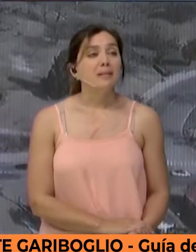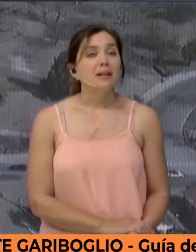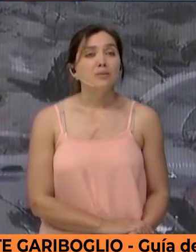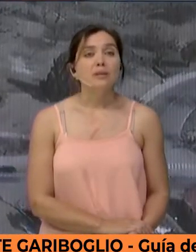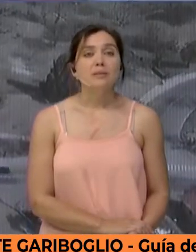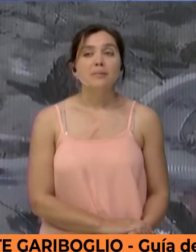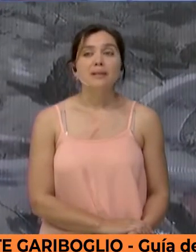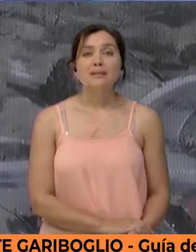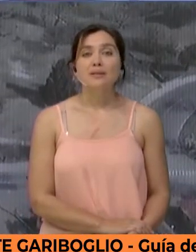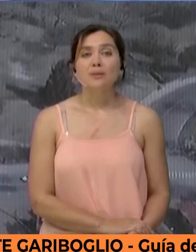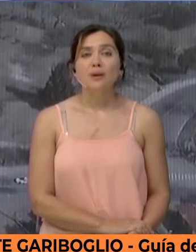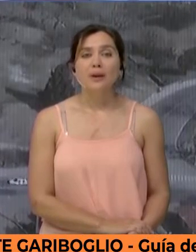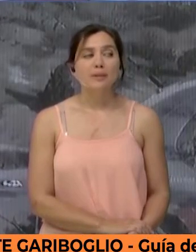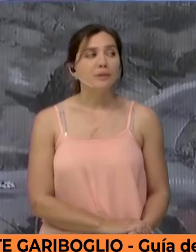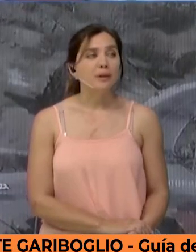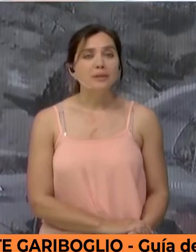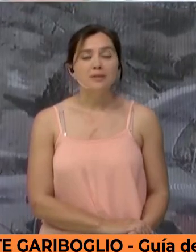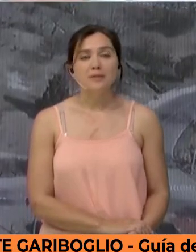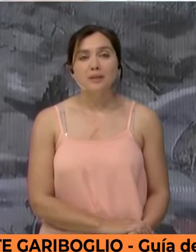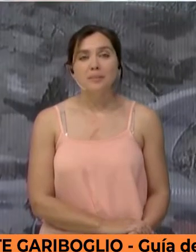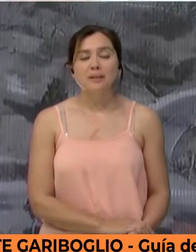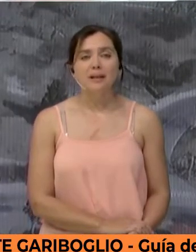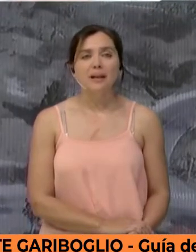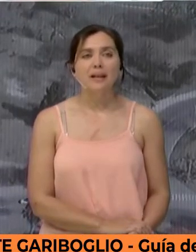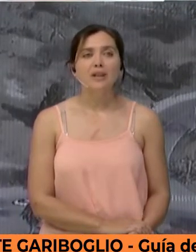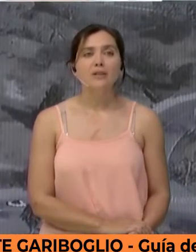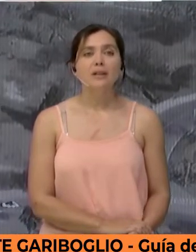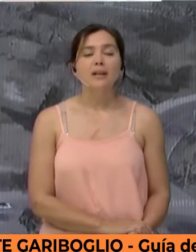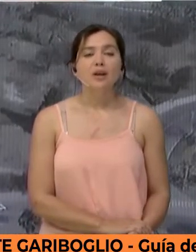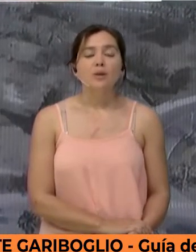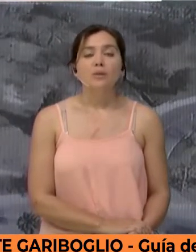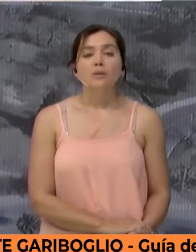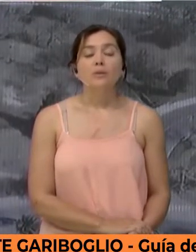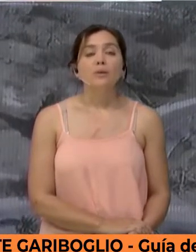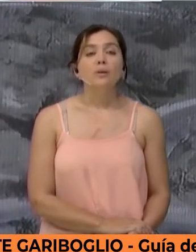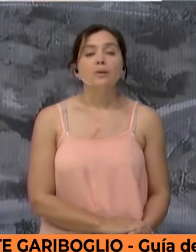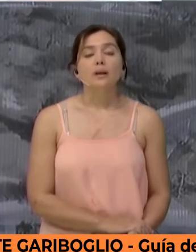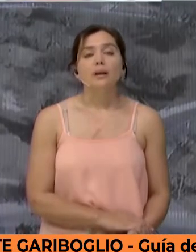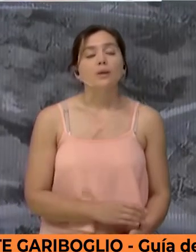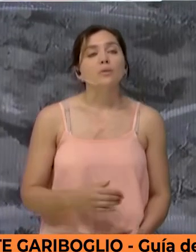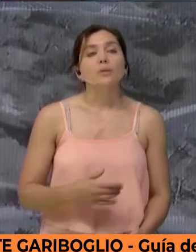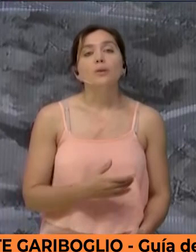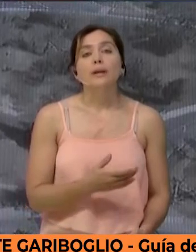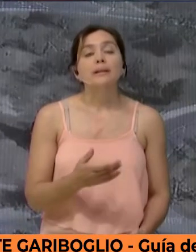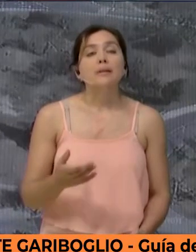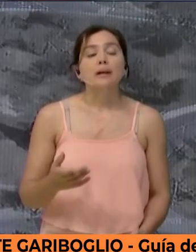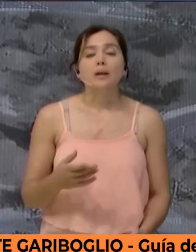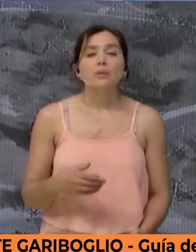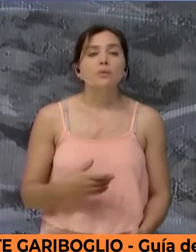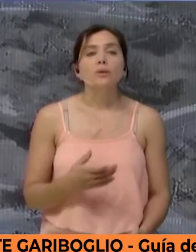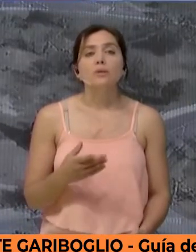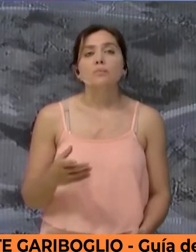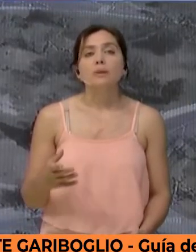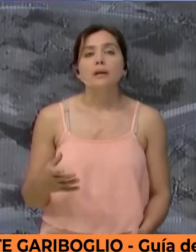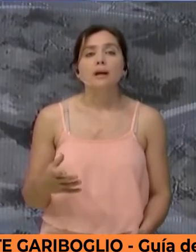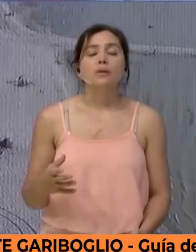que sí, en las últimas semanas ha sido uno de los grandes protagonistas, efectivamente, el islote, con todo lo que han trabajado,